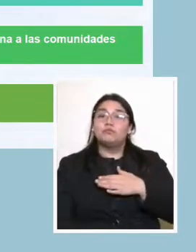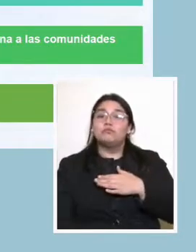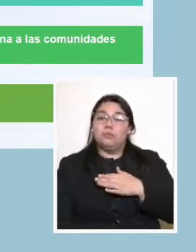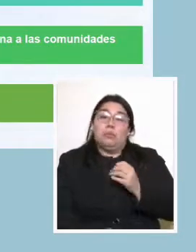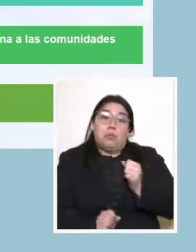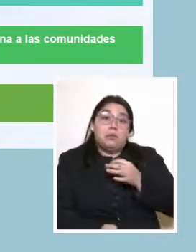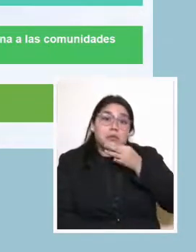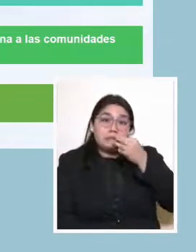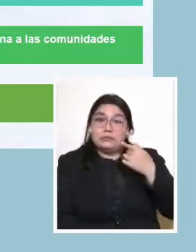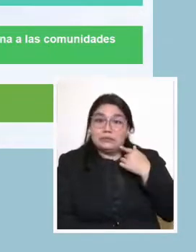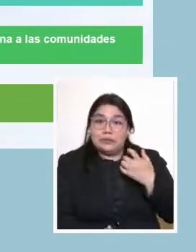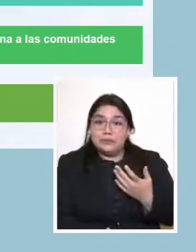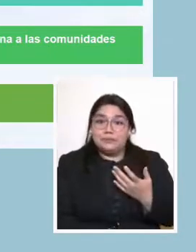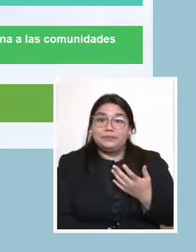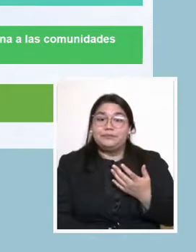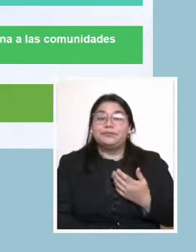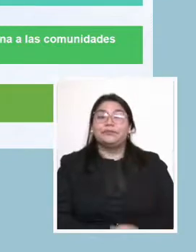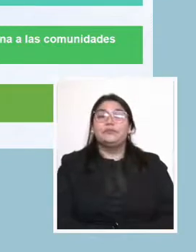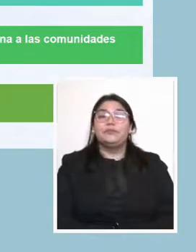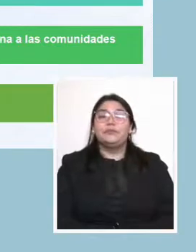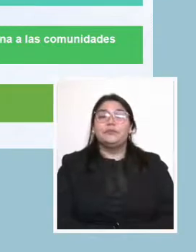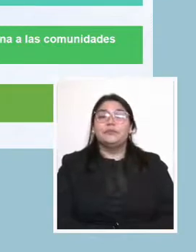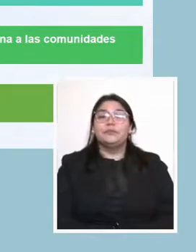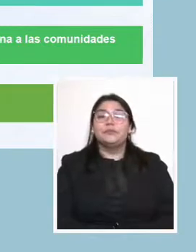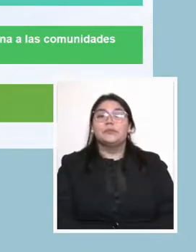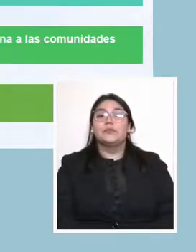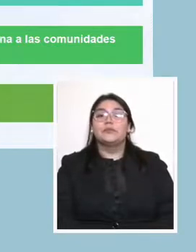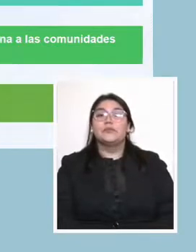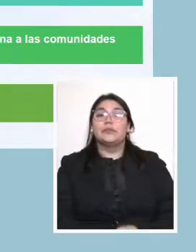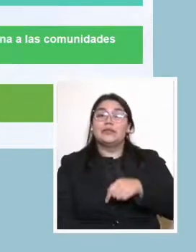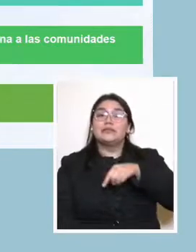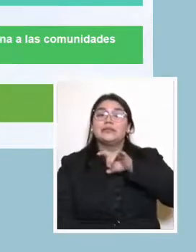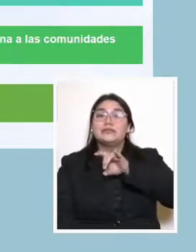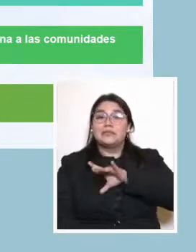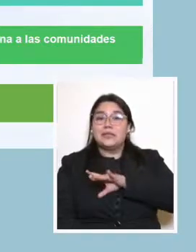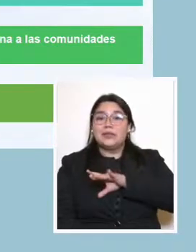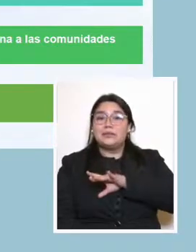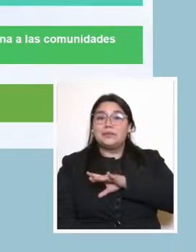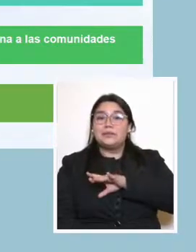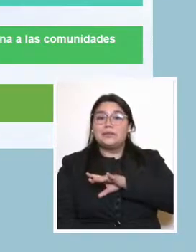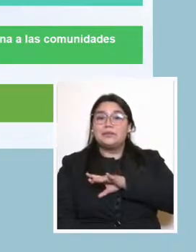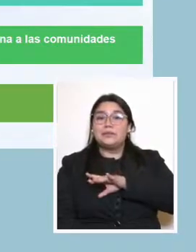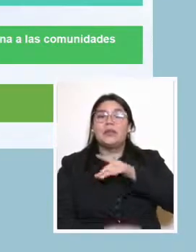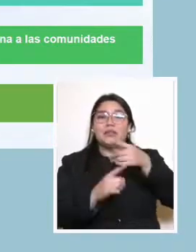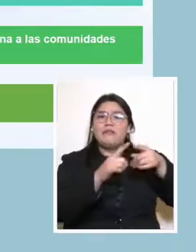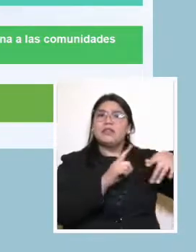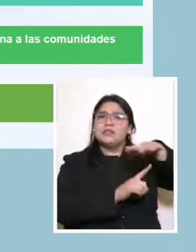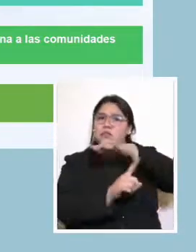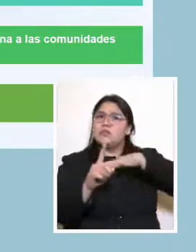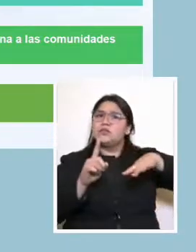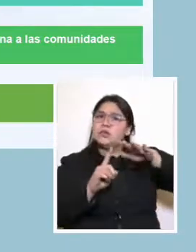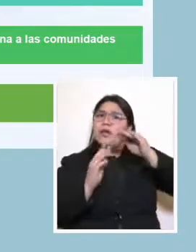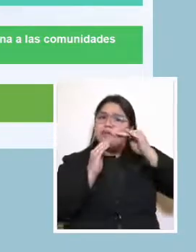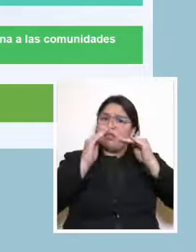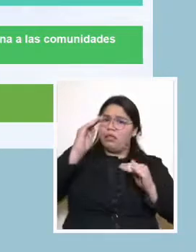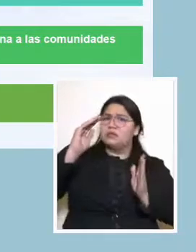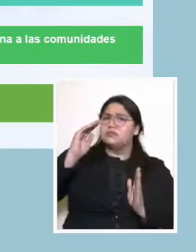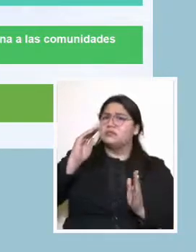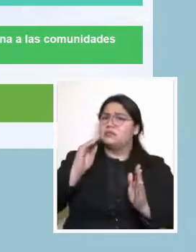que aún tenemos un número importante de situaciones que evidencian esa desigualdad. En segundo